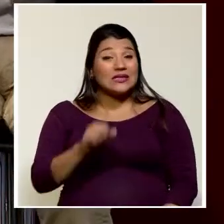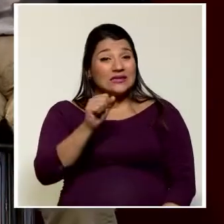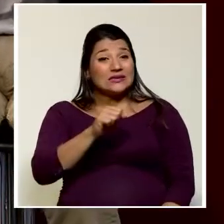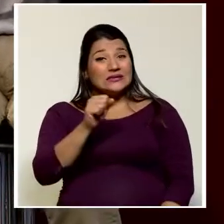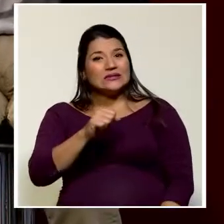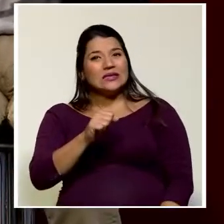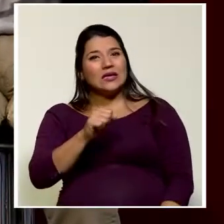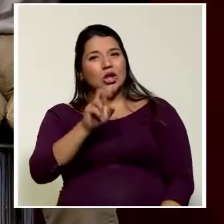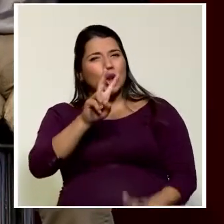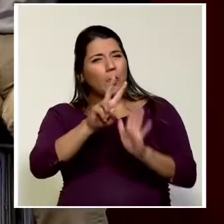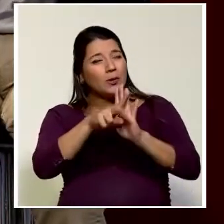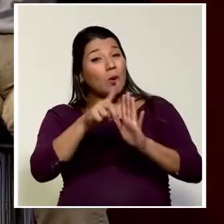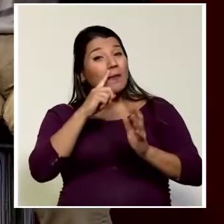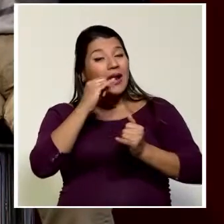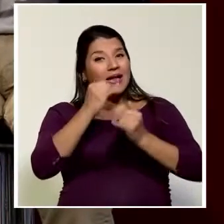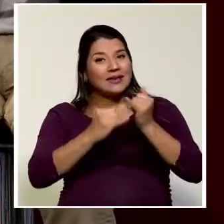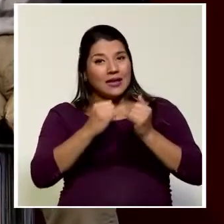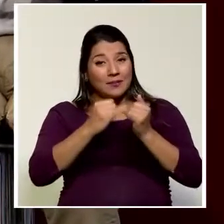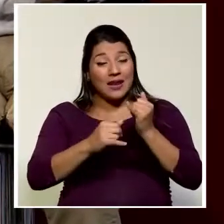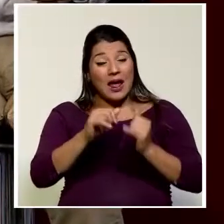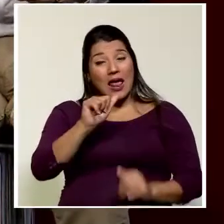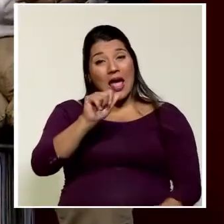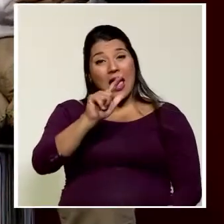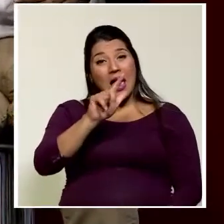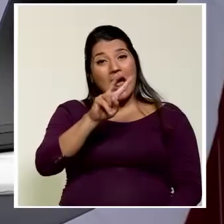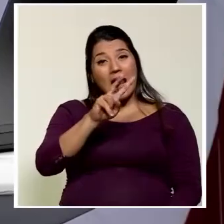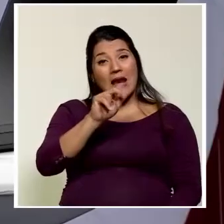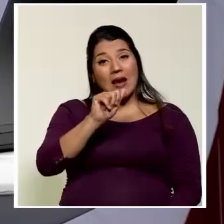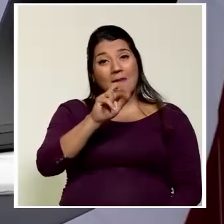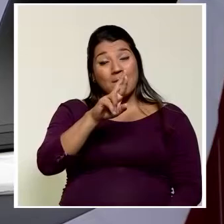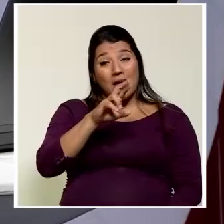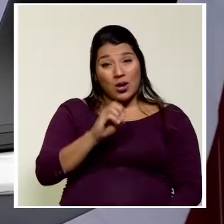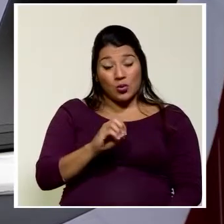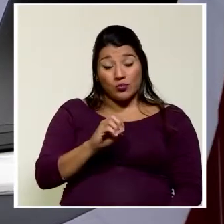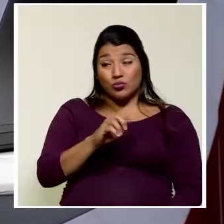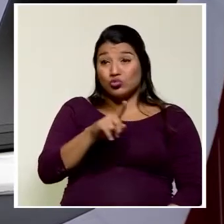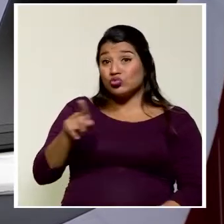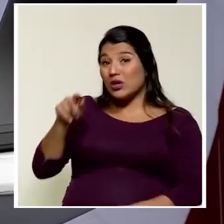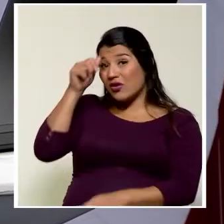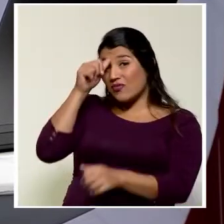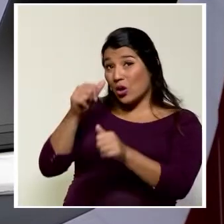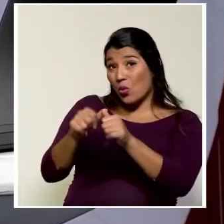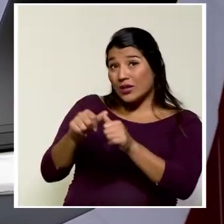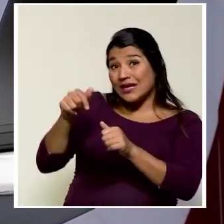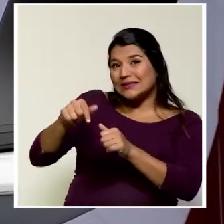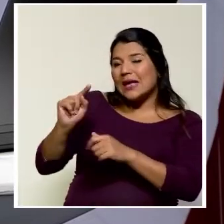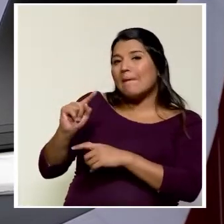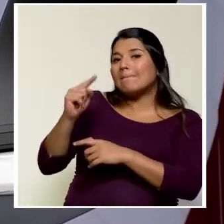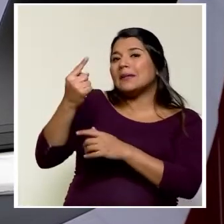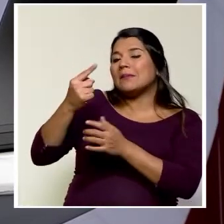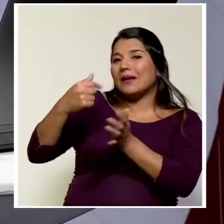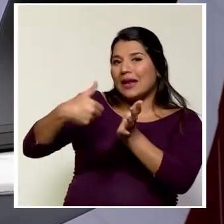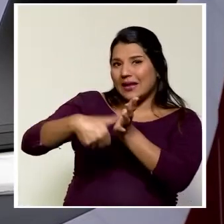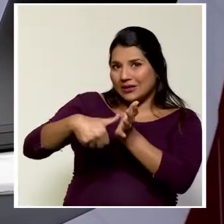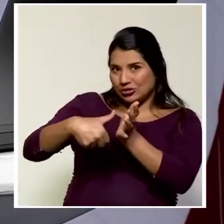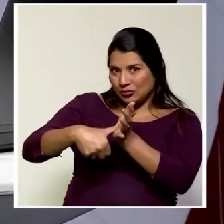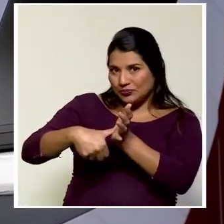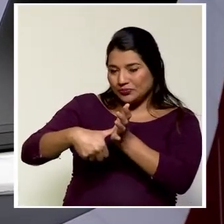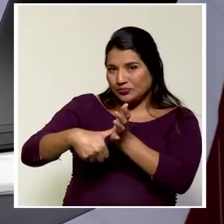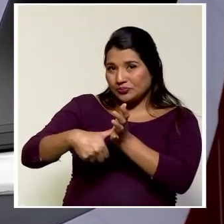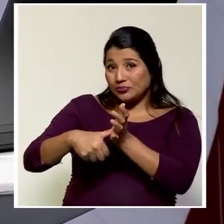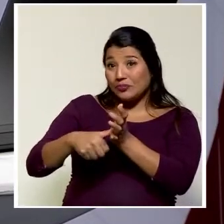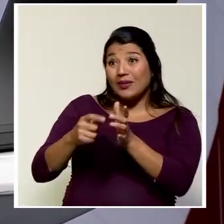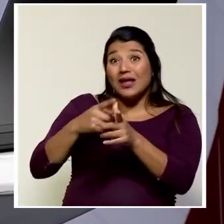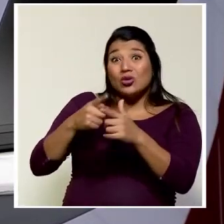2 minutos para cerrar, don Álvaro Murillo. Es que recordemos, Vilma, que esta es la primera elección en la que es